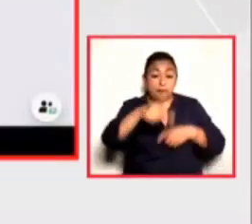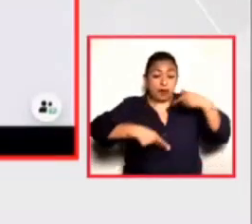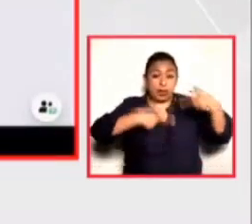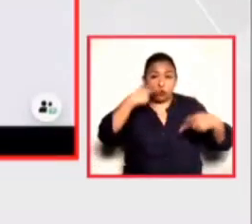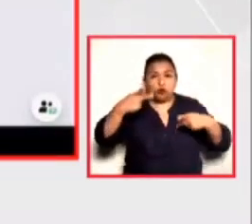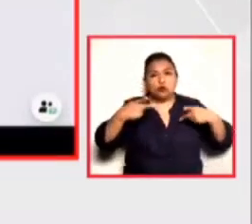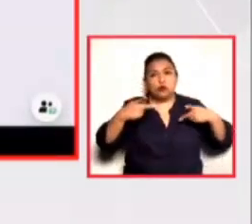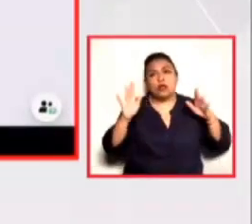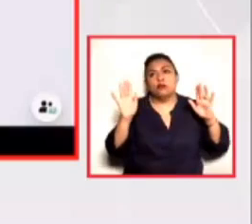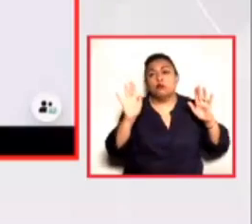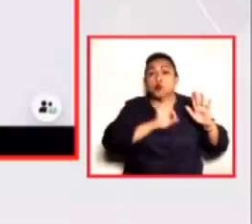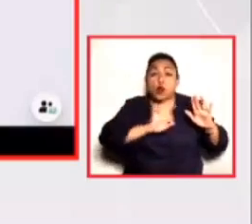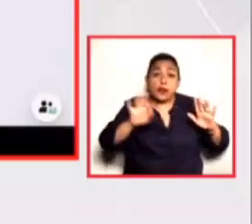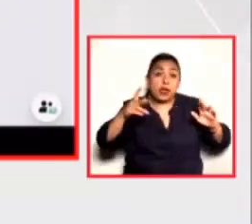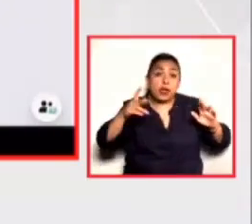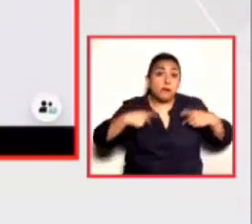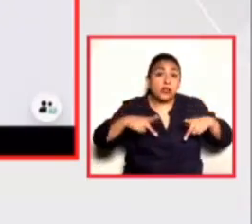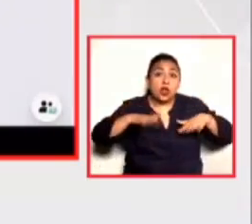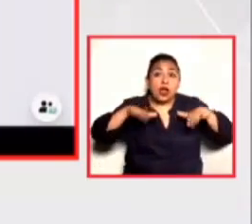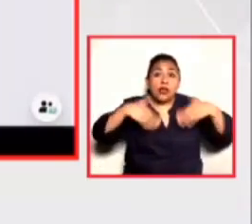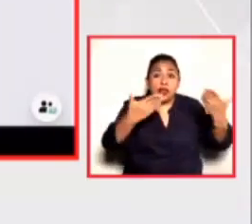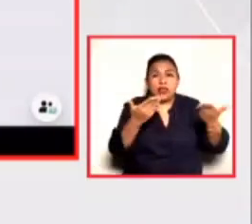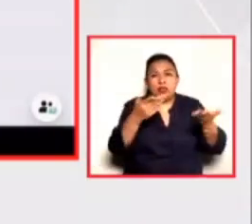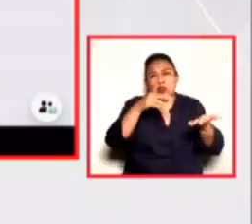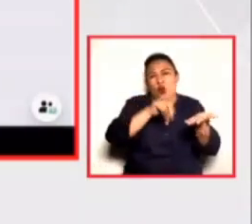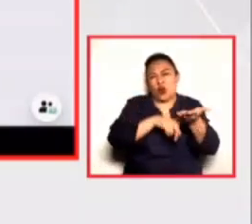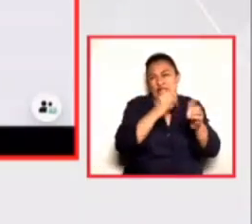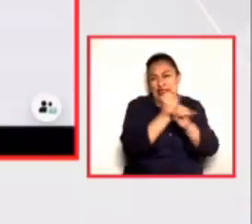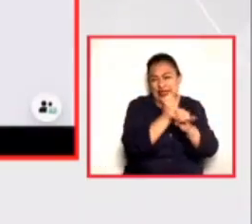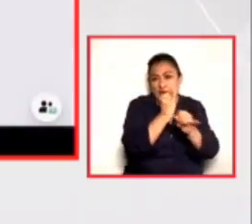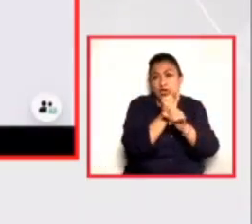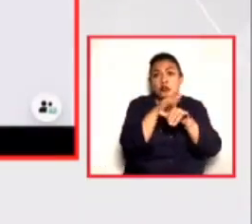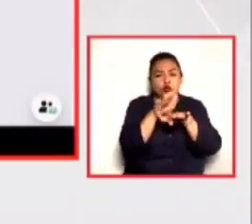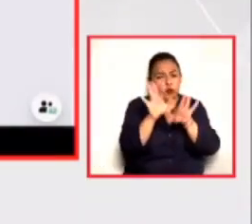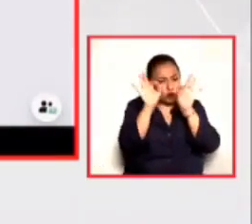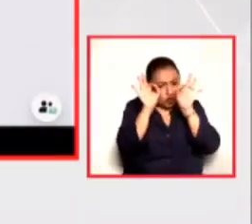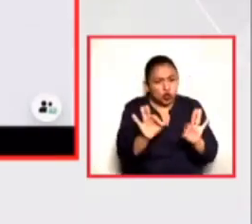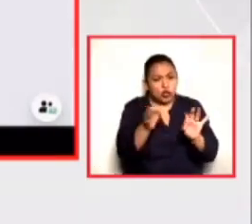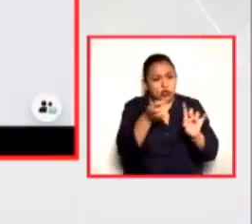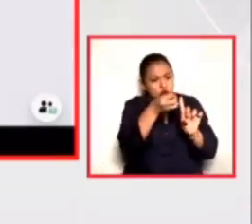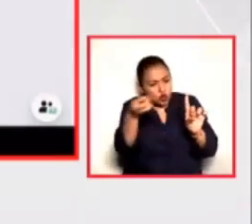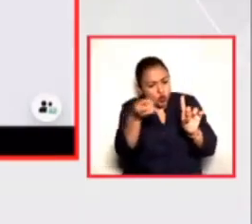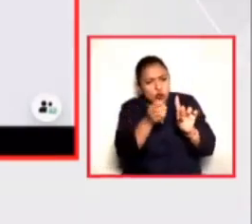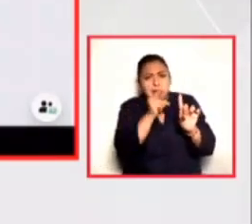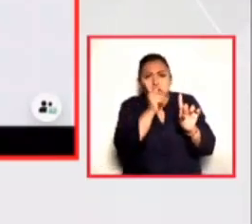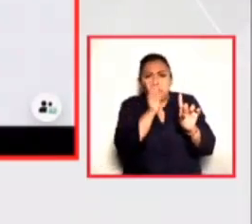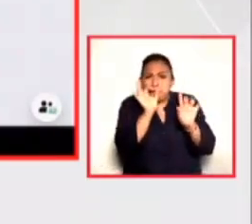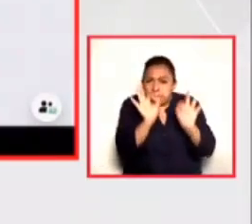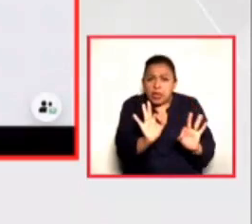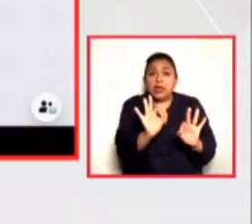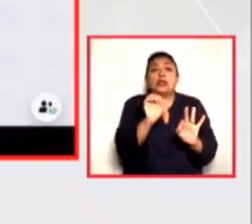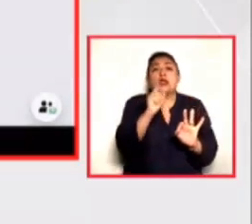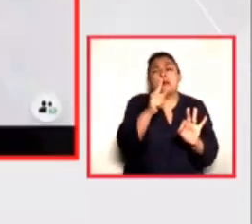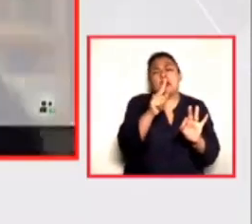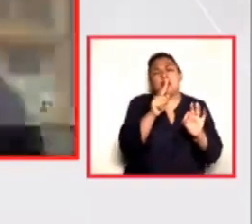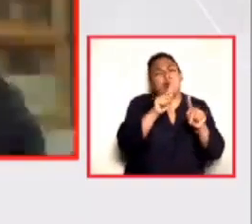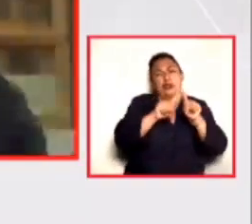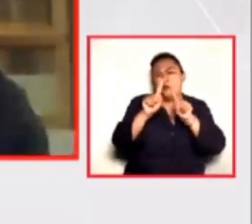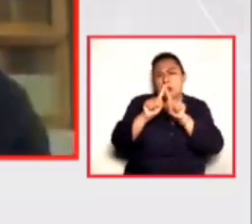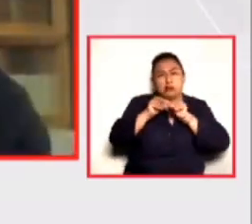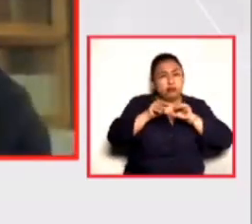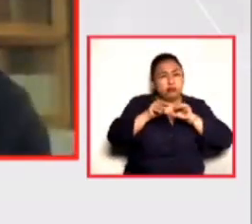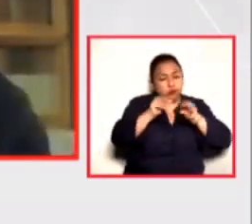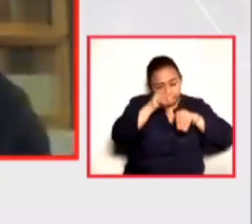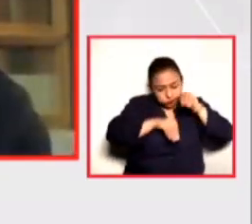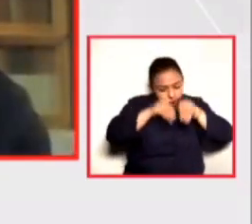hacer a través de sus plataformas sobre la correcta escritura de una palabra y elaborar diferentes publicaciones.